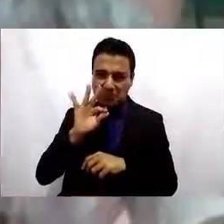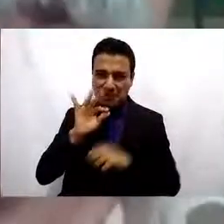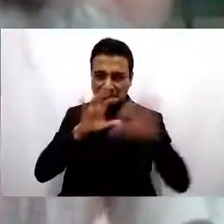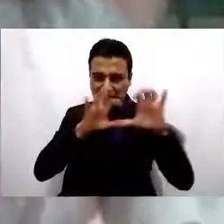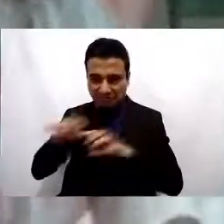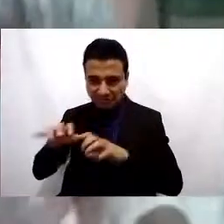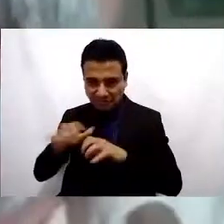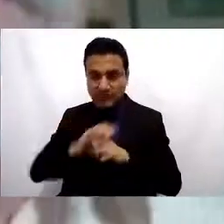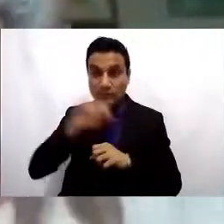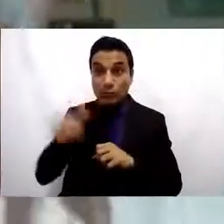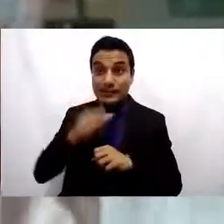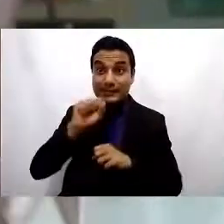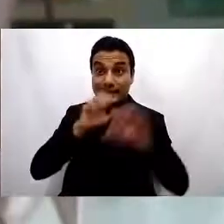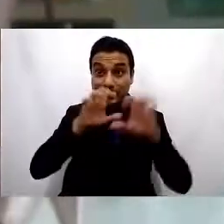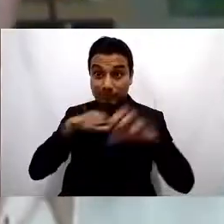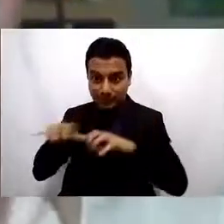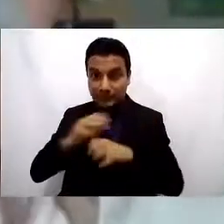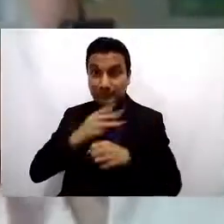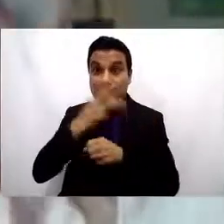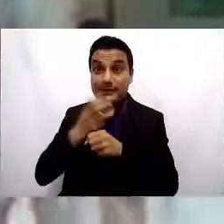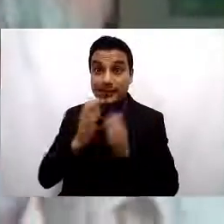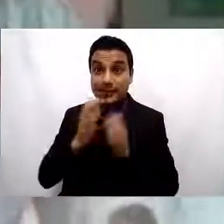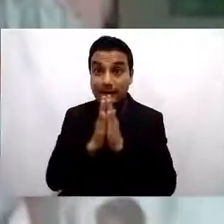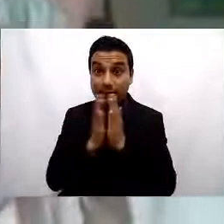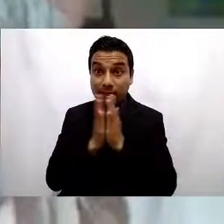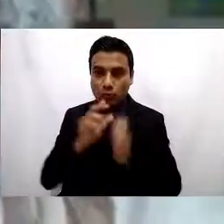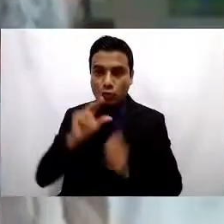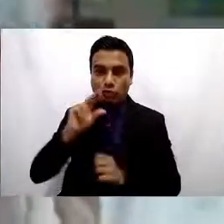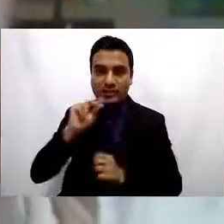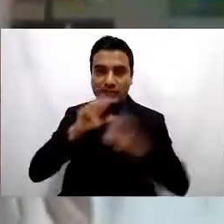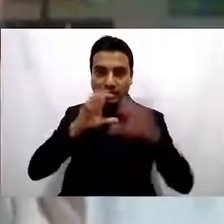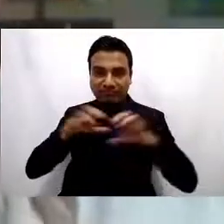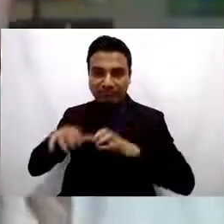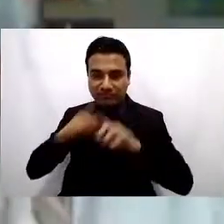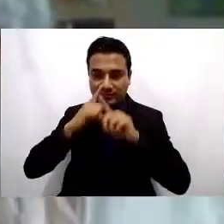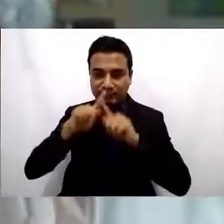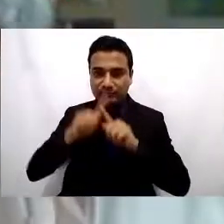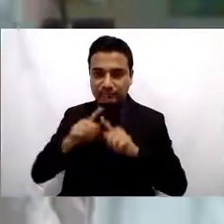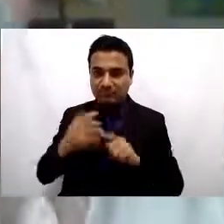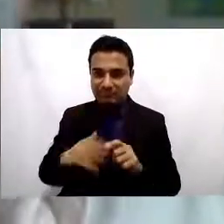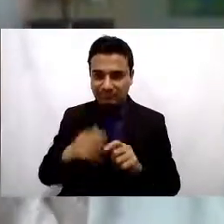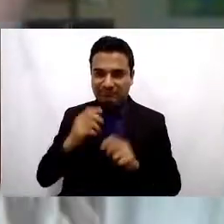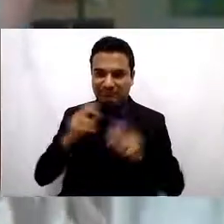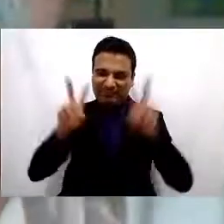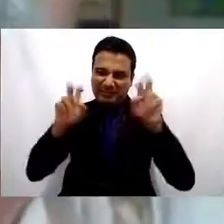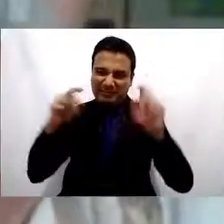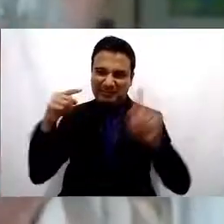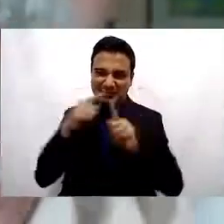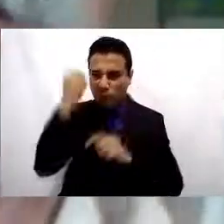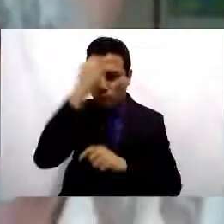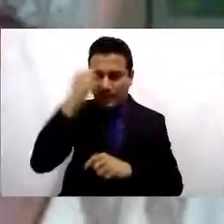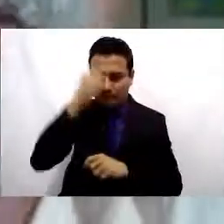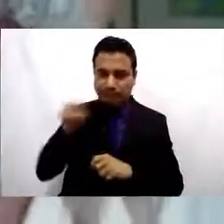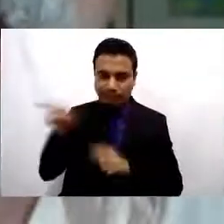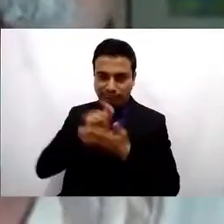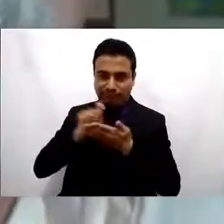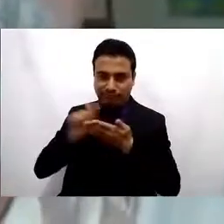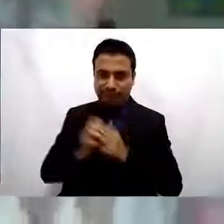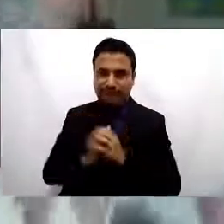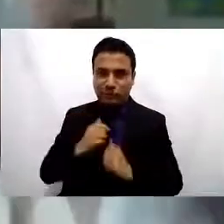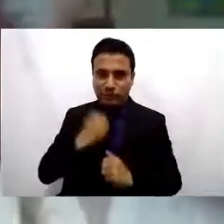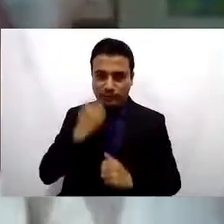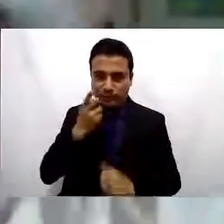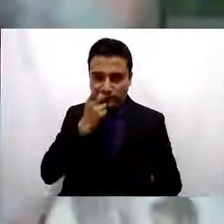y ya la tercera edición tiene más de 80 textos teóricos escritos por el maestro. Quiero decir además